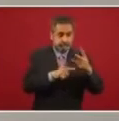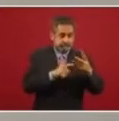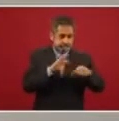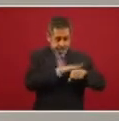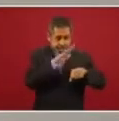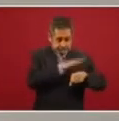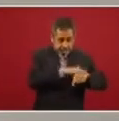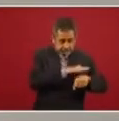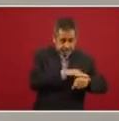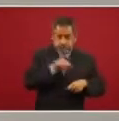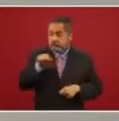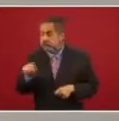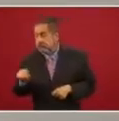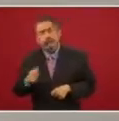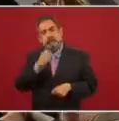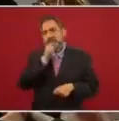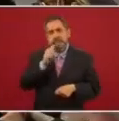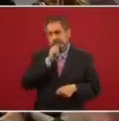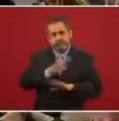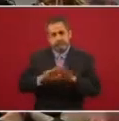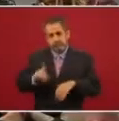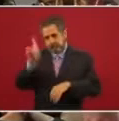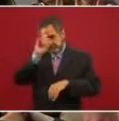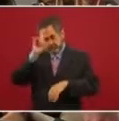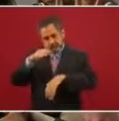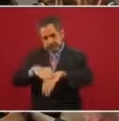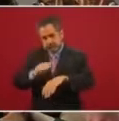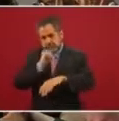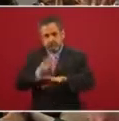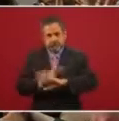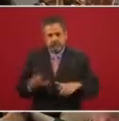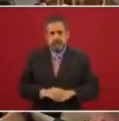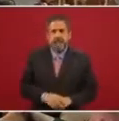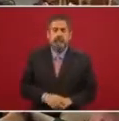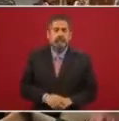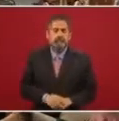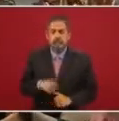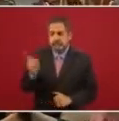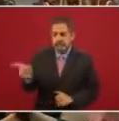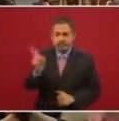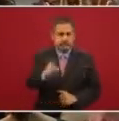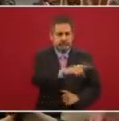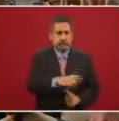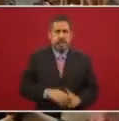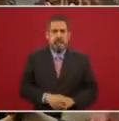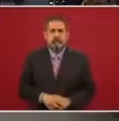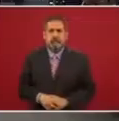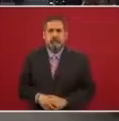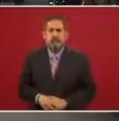no habría ninguna recomendación de usar este producto vámonos con las otras dos mujeres por favor la compañera la compañera y ahora si nos quedamos con una serie de